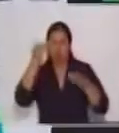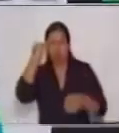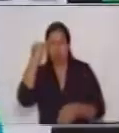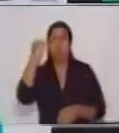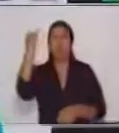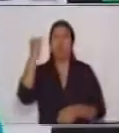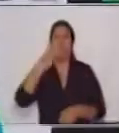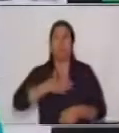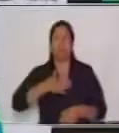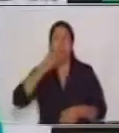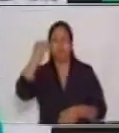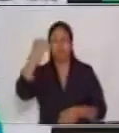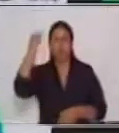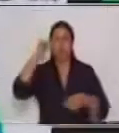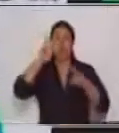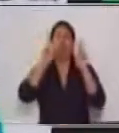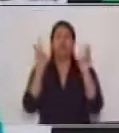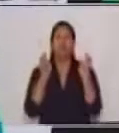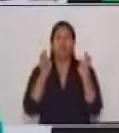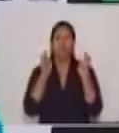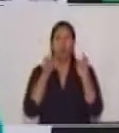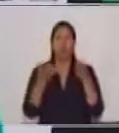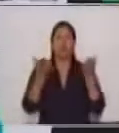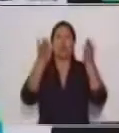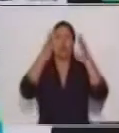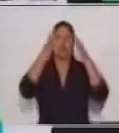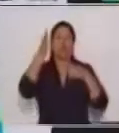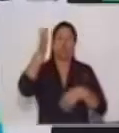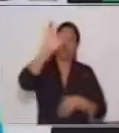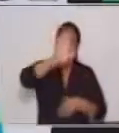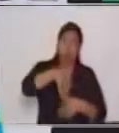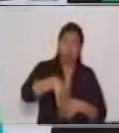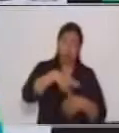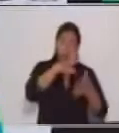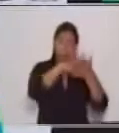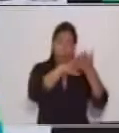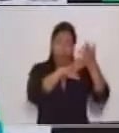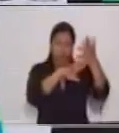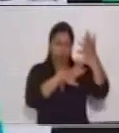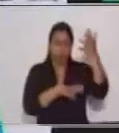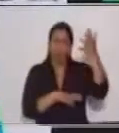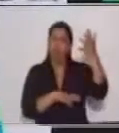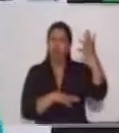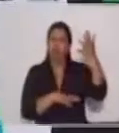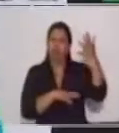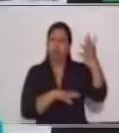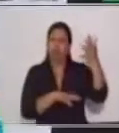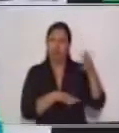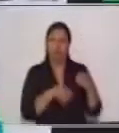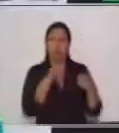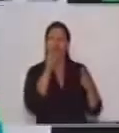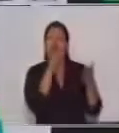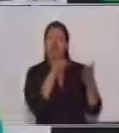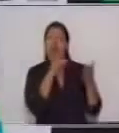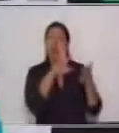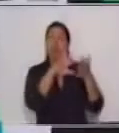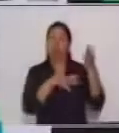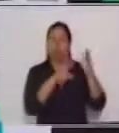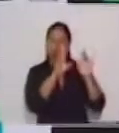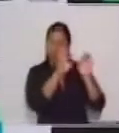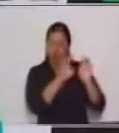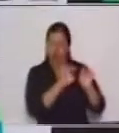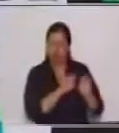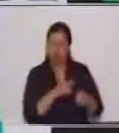tema. Seguido, el desarrollo. Esta es la parte más importante del ensayo, que relata